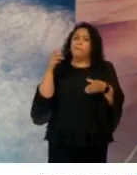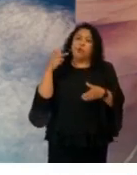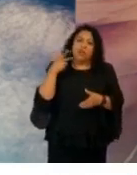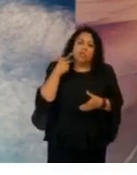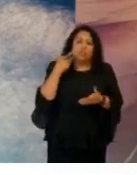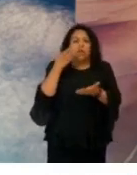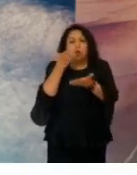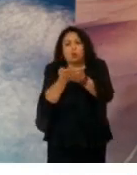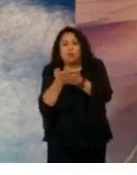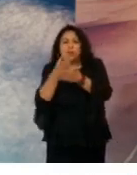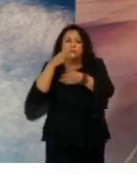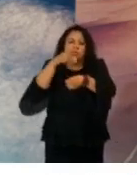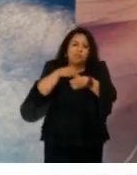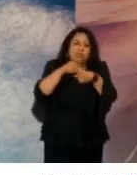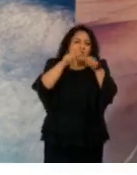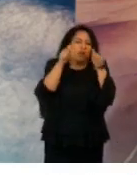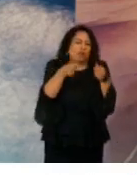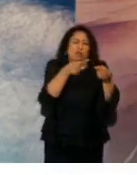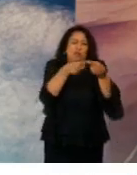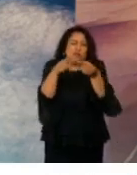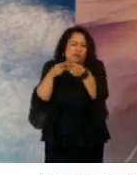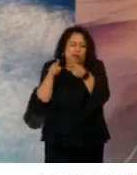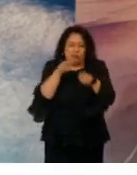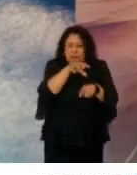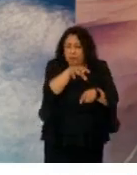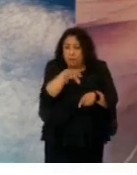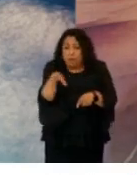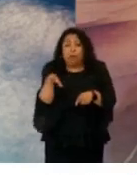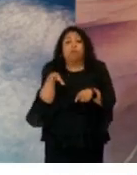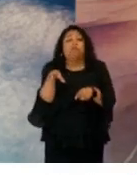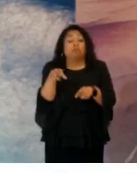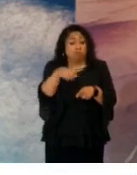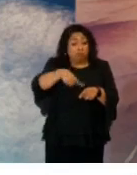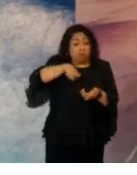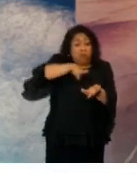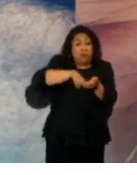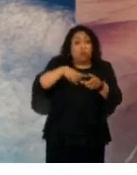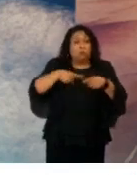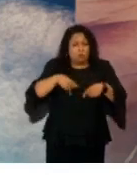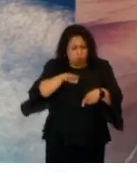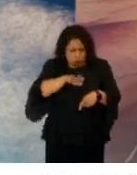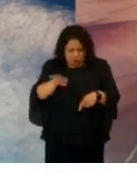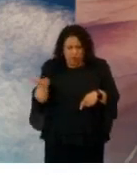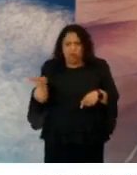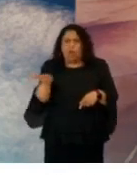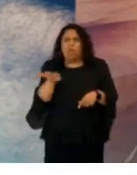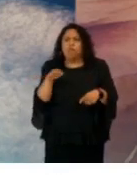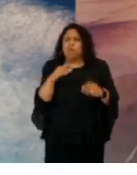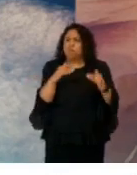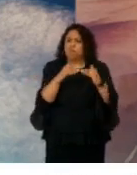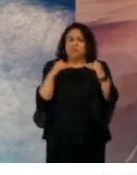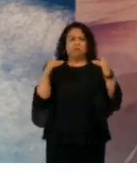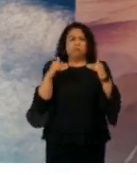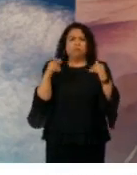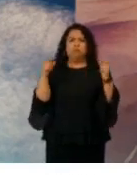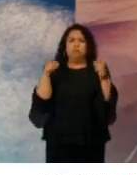economía, en medicina, en arte, en todas las profesiones, que haya personas que logren competir en igualdad de condiciones, es